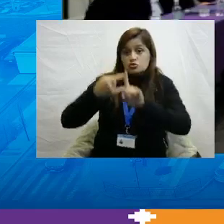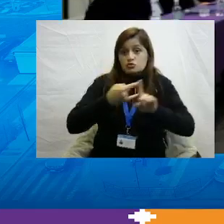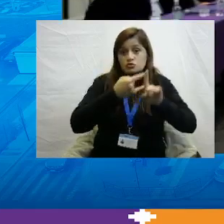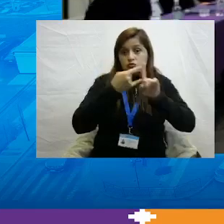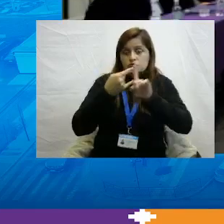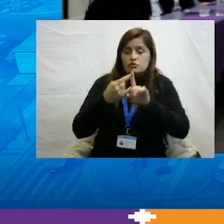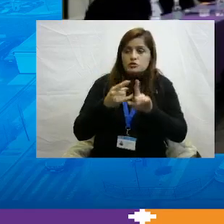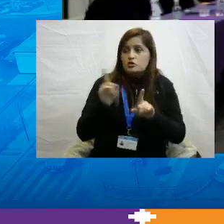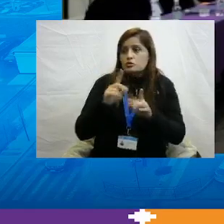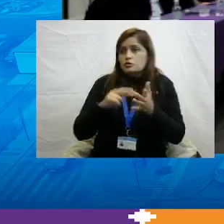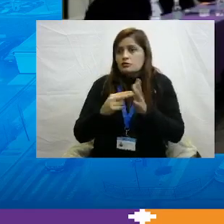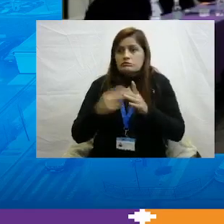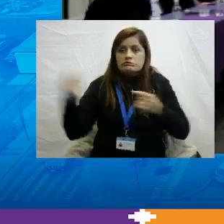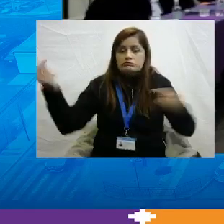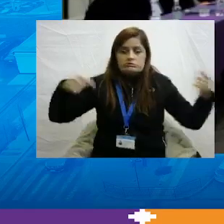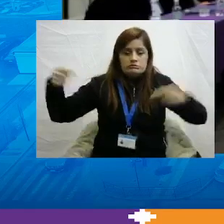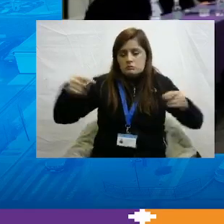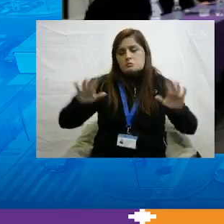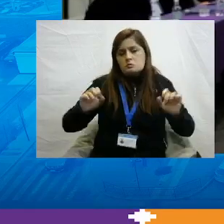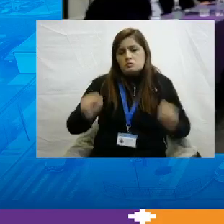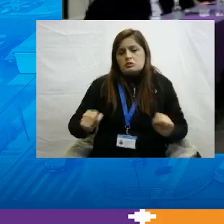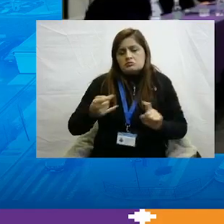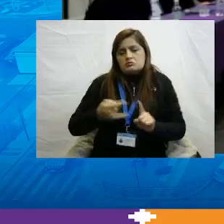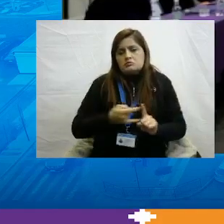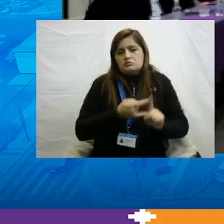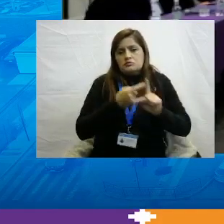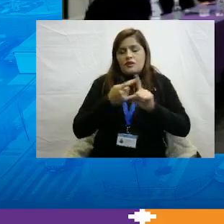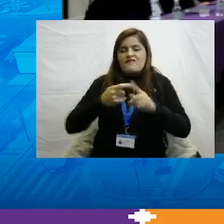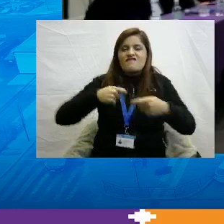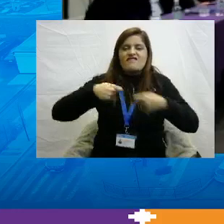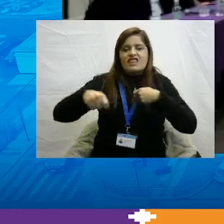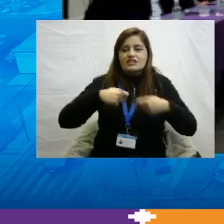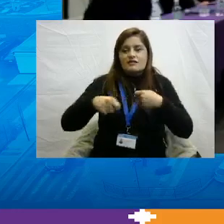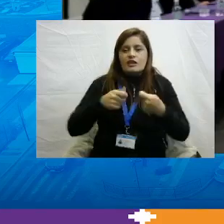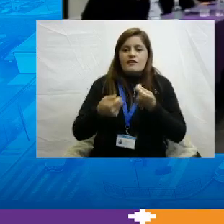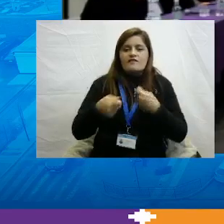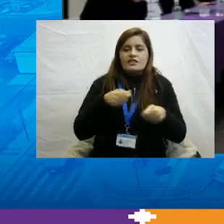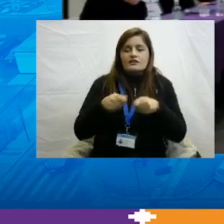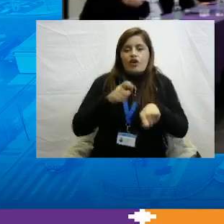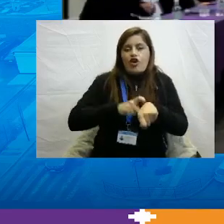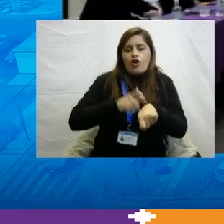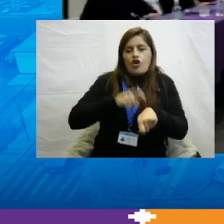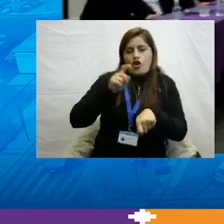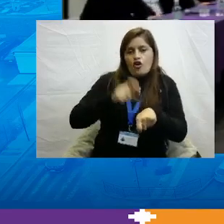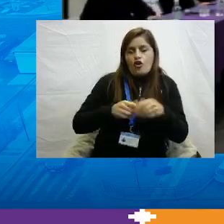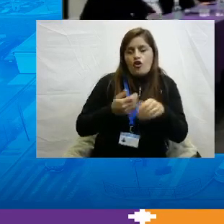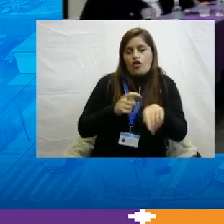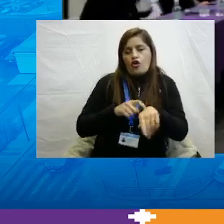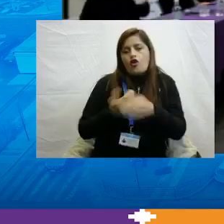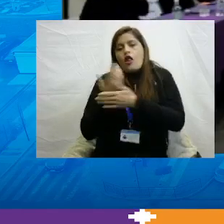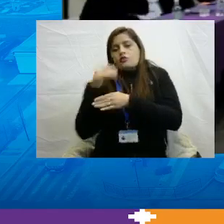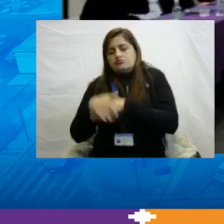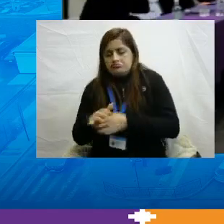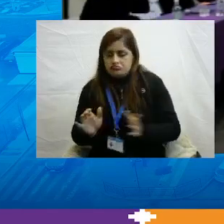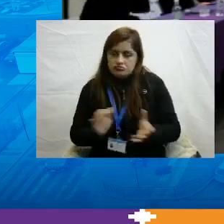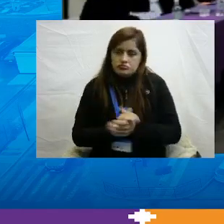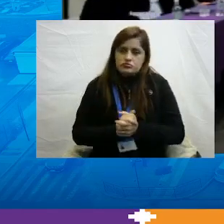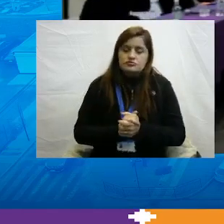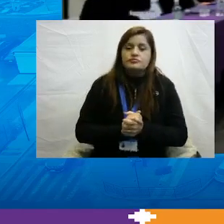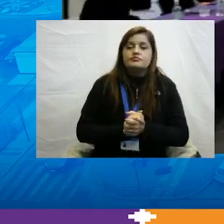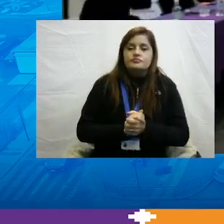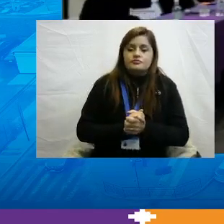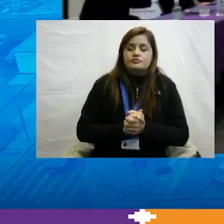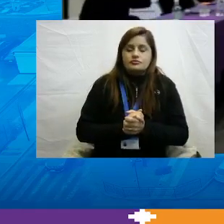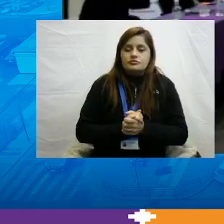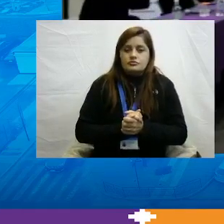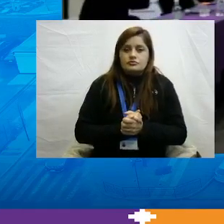logística, así que, y eso eventualmente puede dar mayor flexibilidad a los horarios, ¿ya? Así que ahí vamos a organizar ese Consejo Extraordinario.